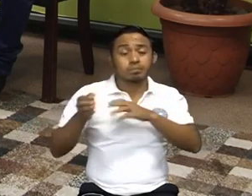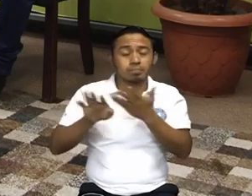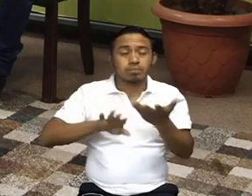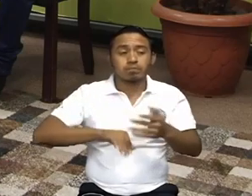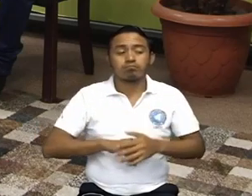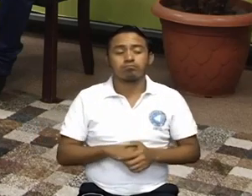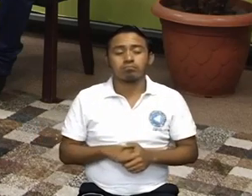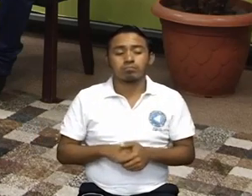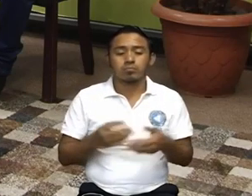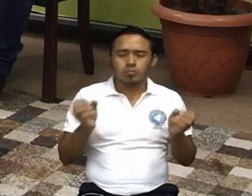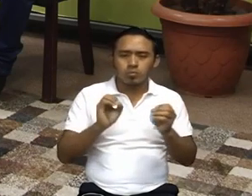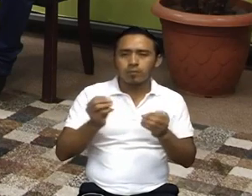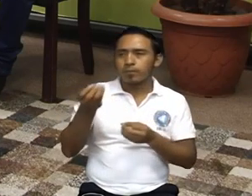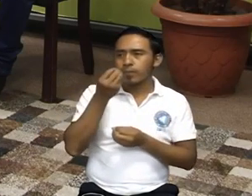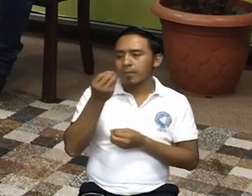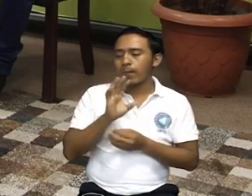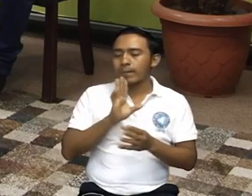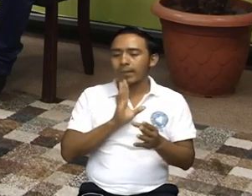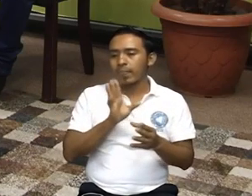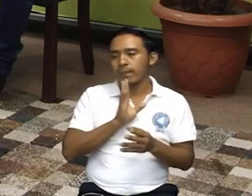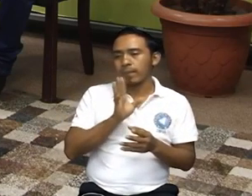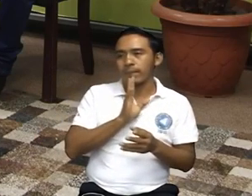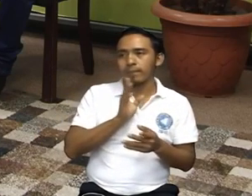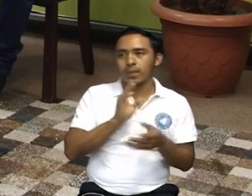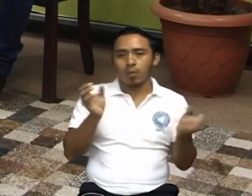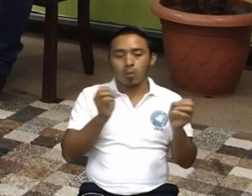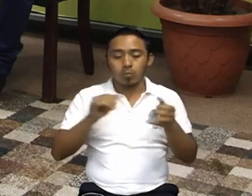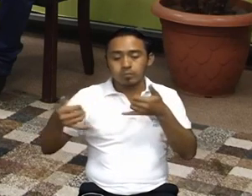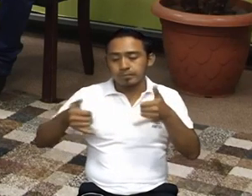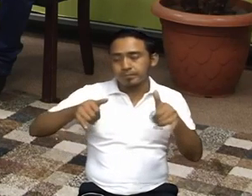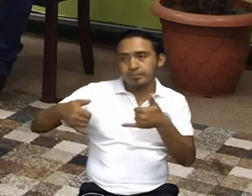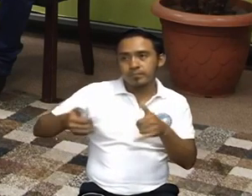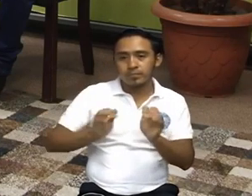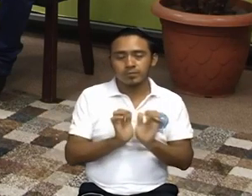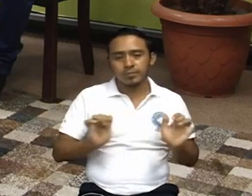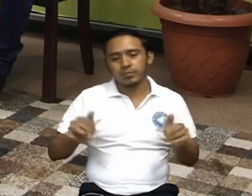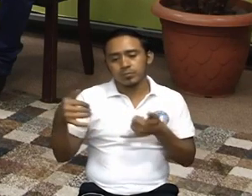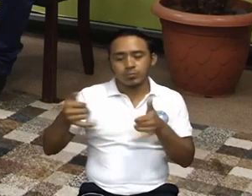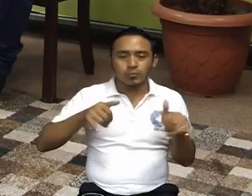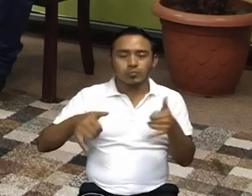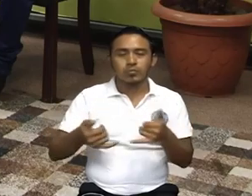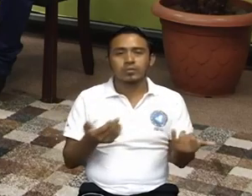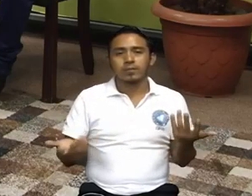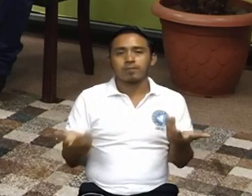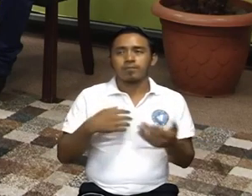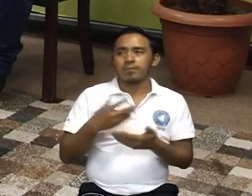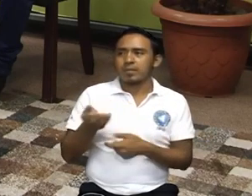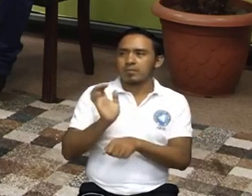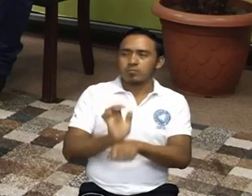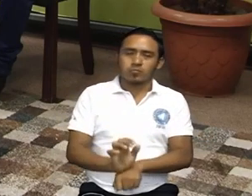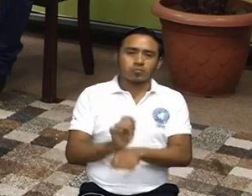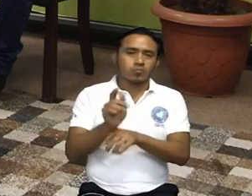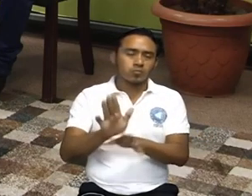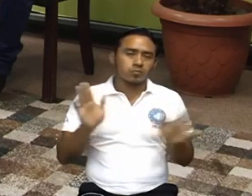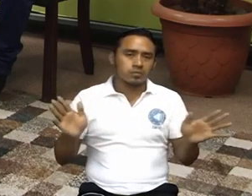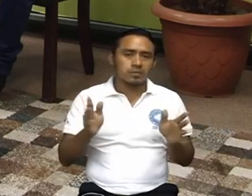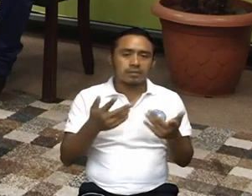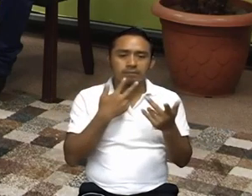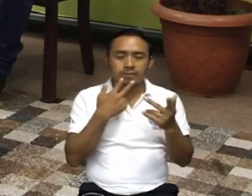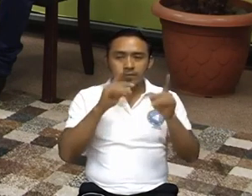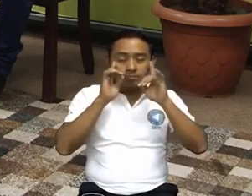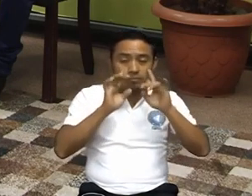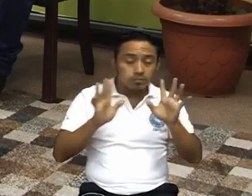estar comiendo, estar hablando, o estar jugando y comiendo. En este caso los niños que tienen esa costumbre, quizás porque no son